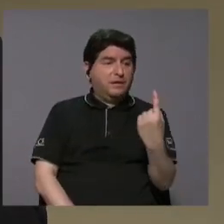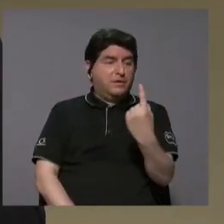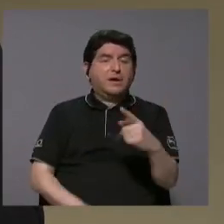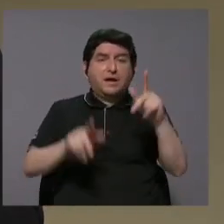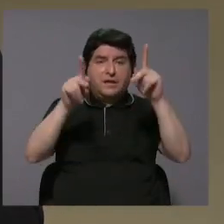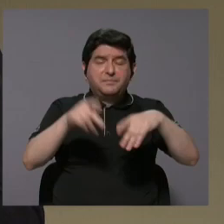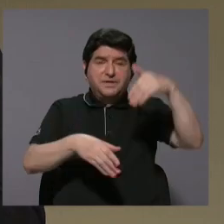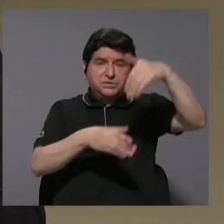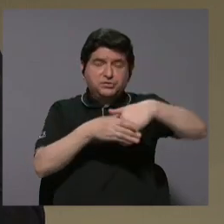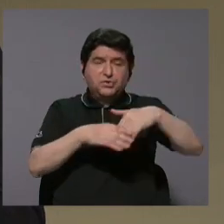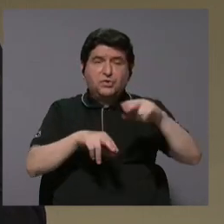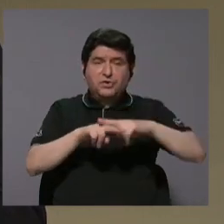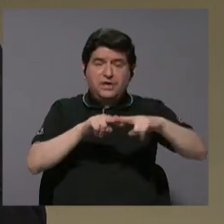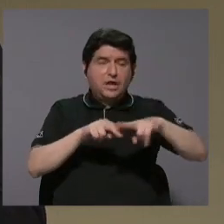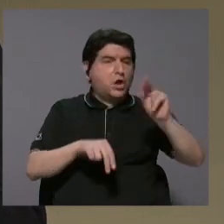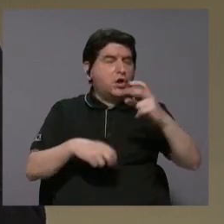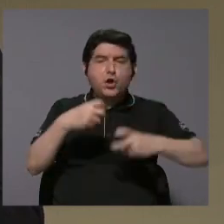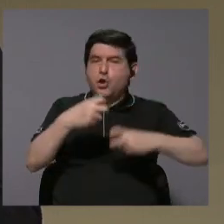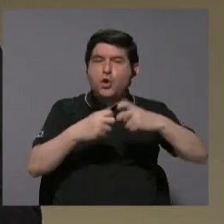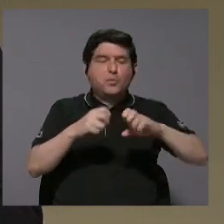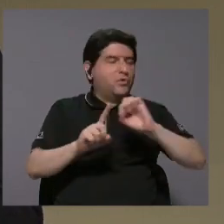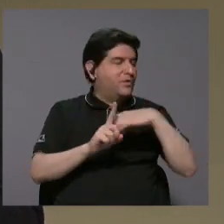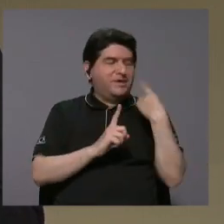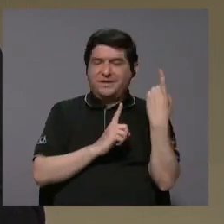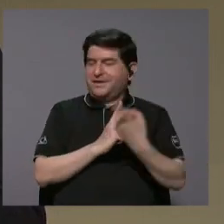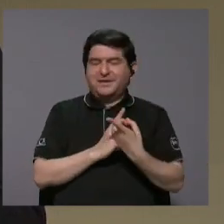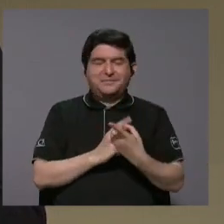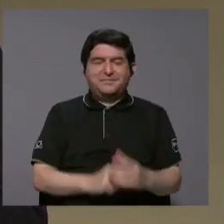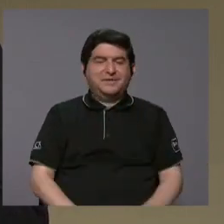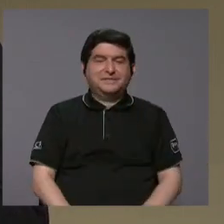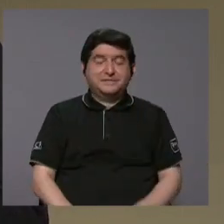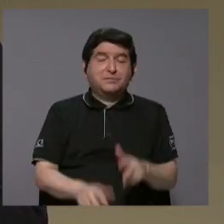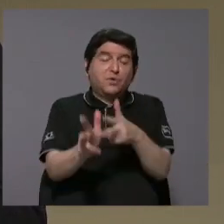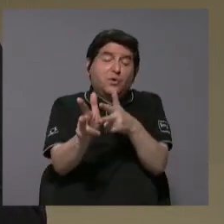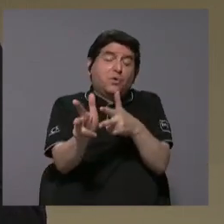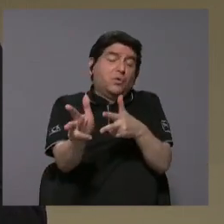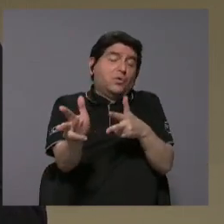tren no le causa problemas a todo el resto de la sociedad en la forma de congestión.